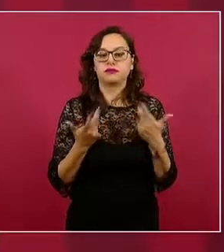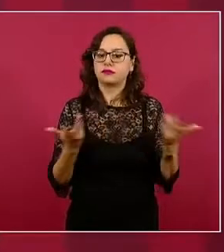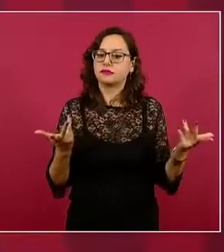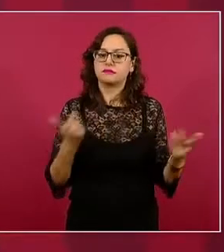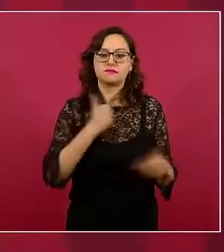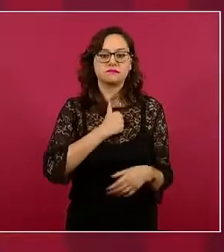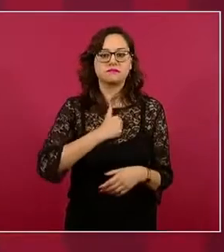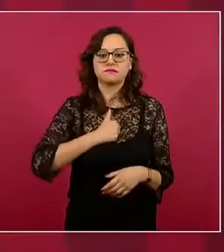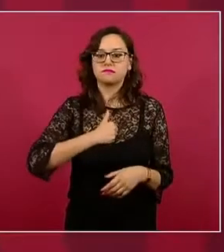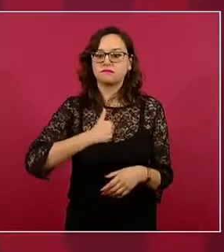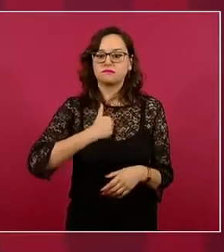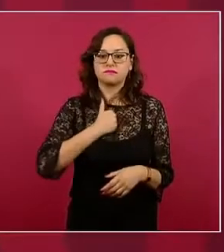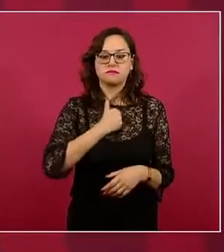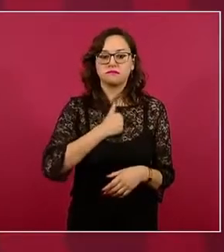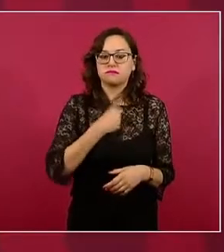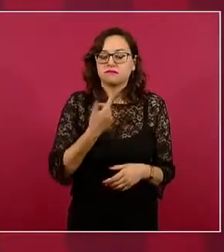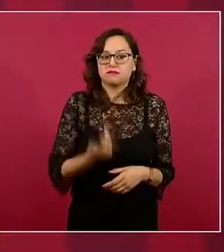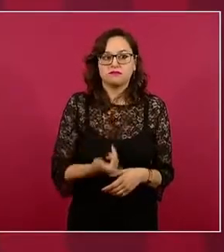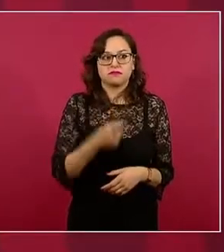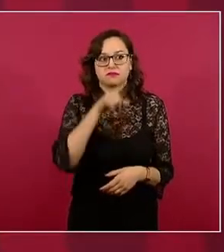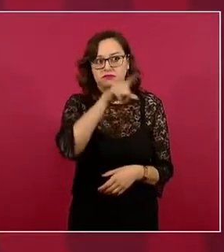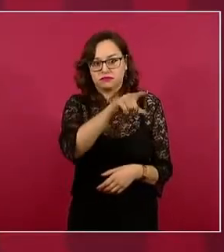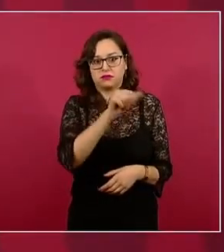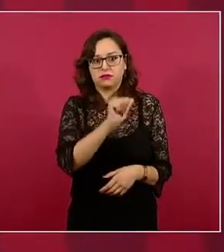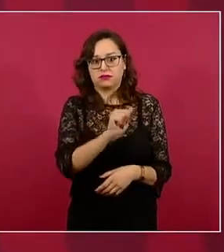lamentable, triste, de la guardería ABC,